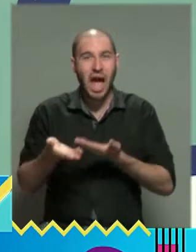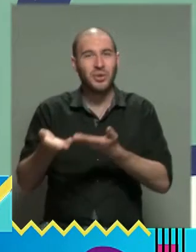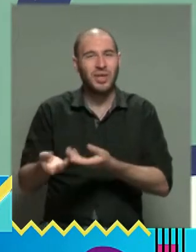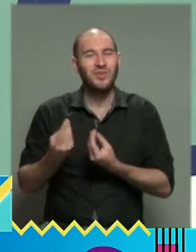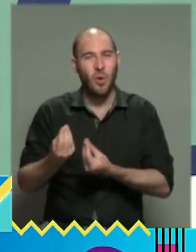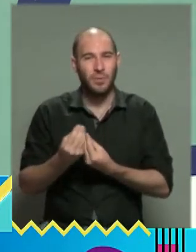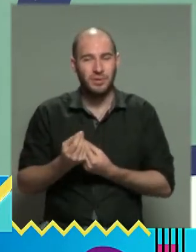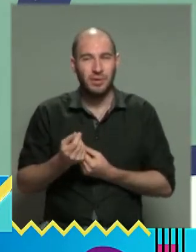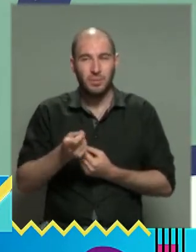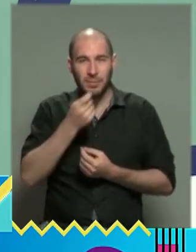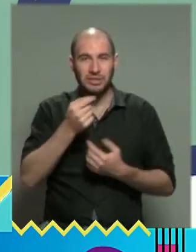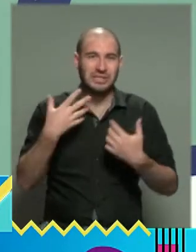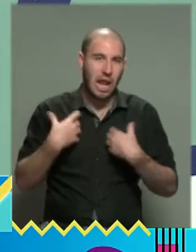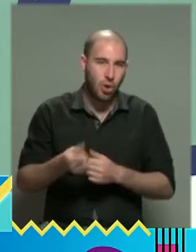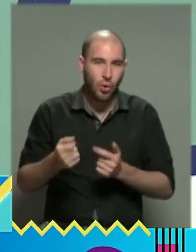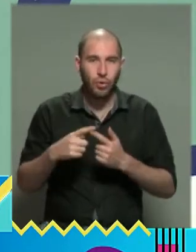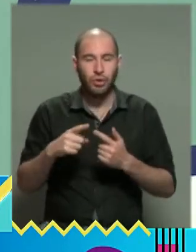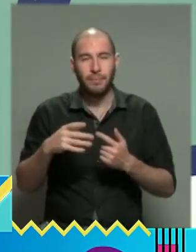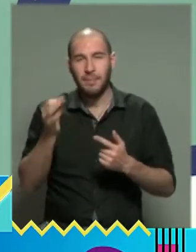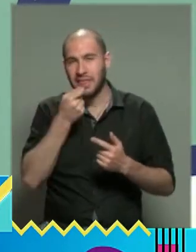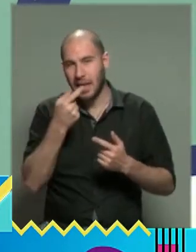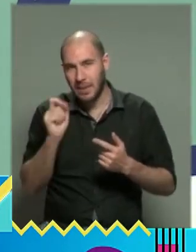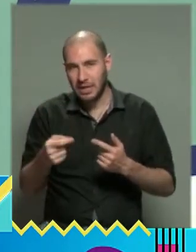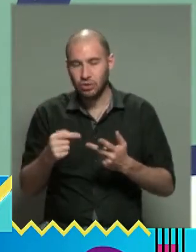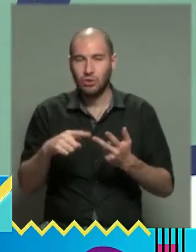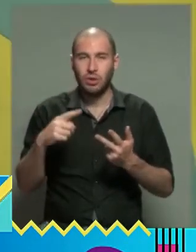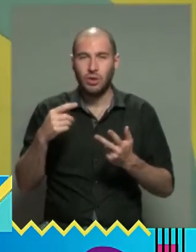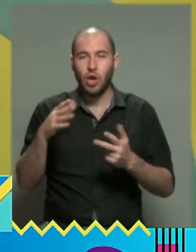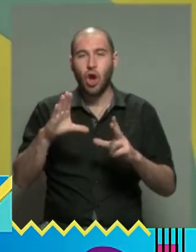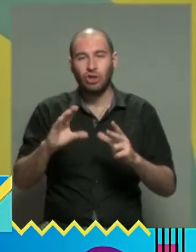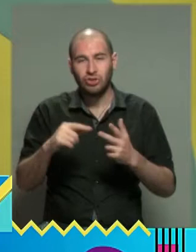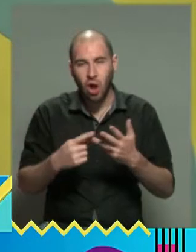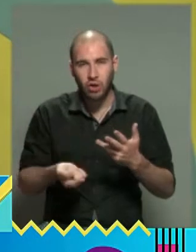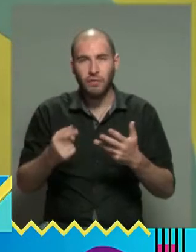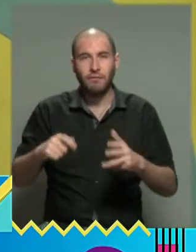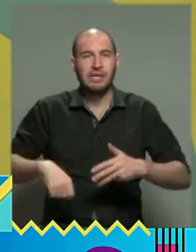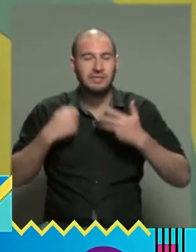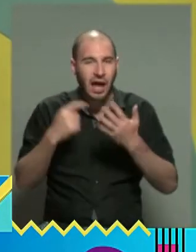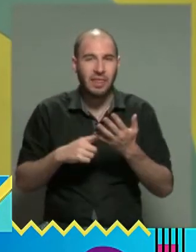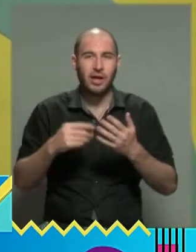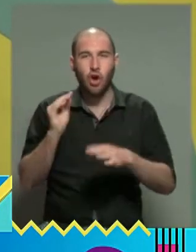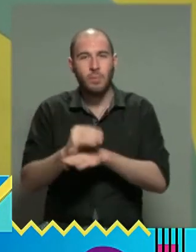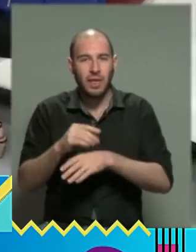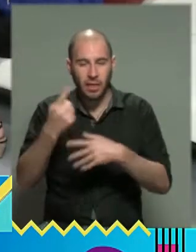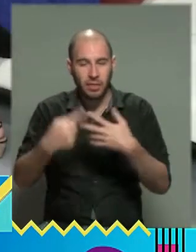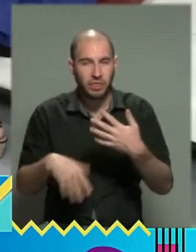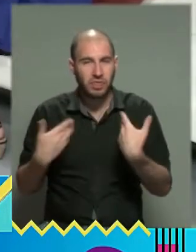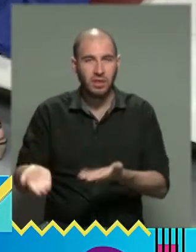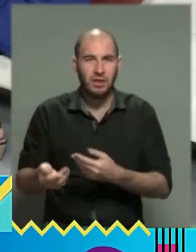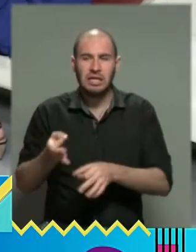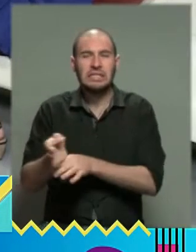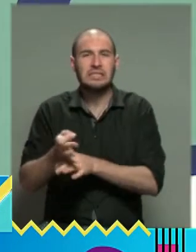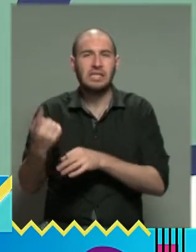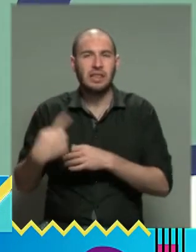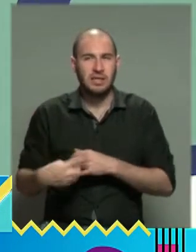asistí? Y la asistí con salud, la asistís con medicamentos, la asistís con colchones, la asistís con frazadas, la asistís con comida. ¿Y qué le